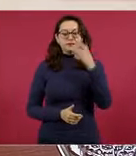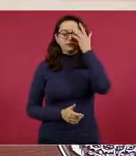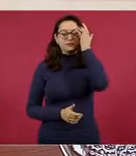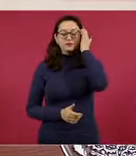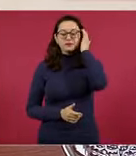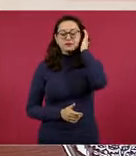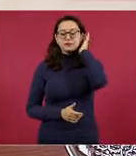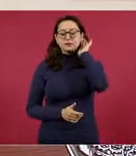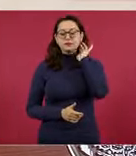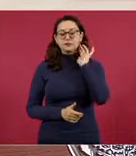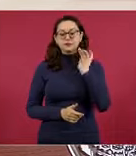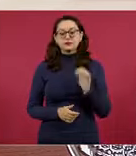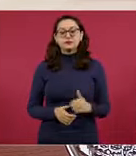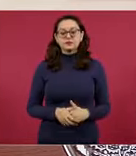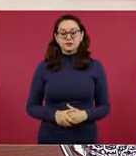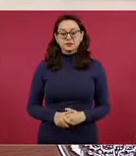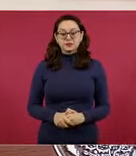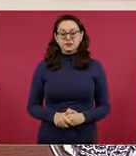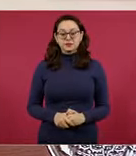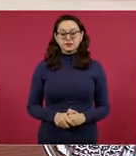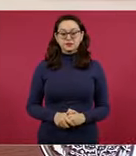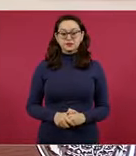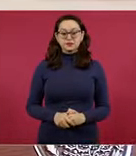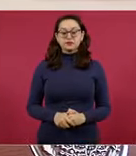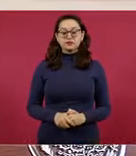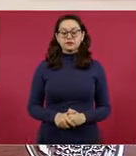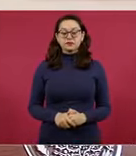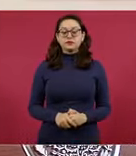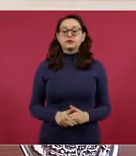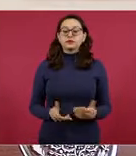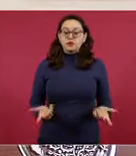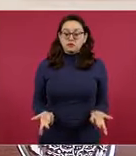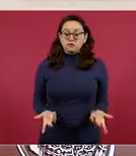Sí, es una farmacia muy grande,